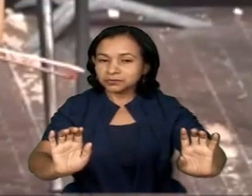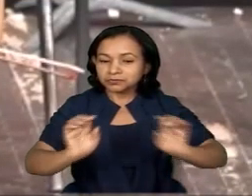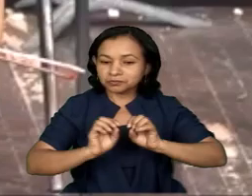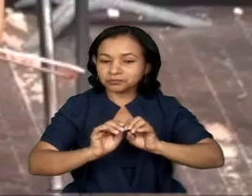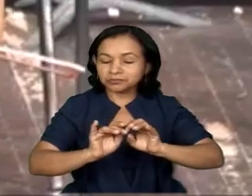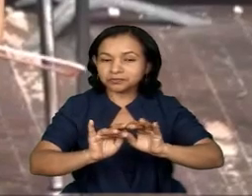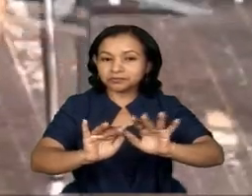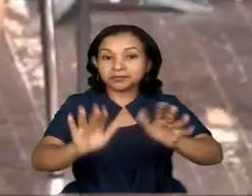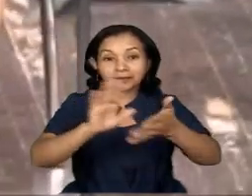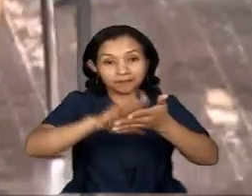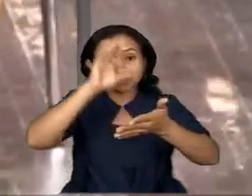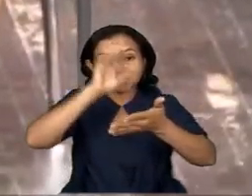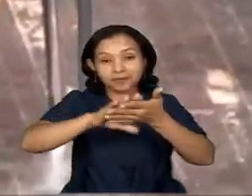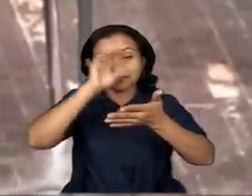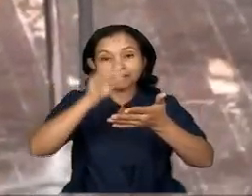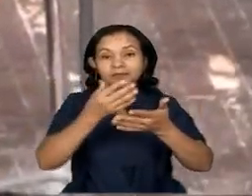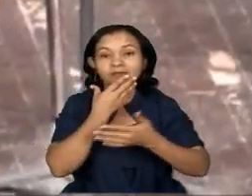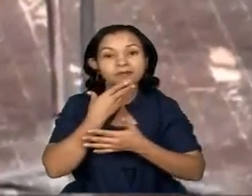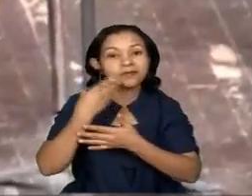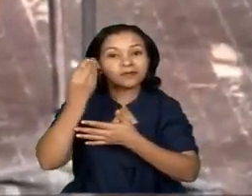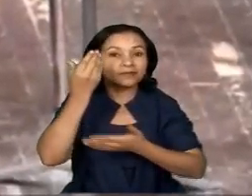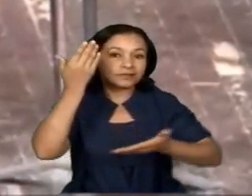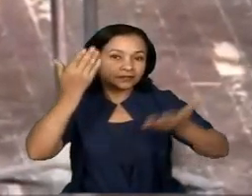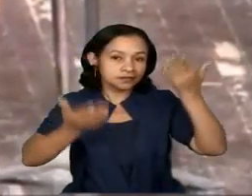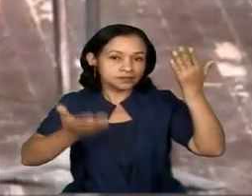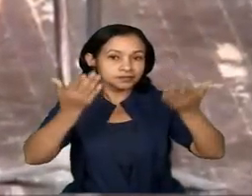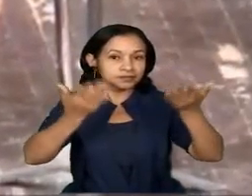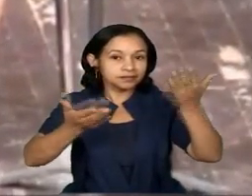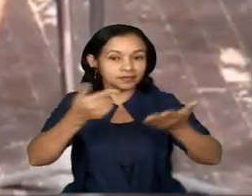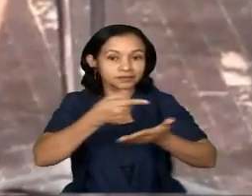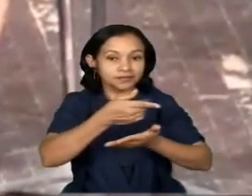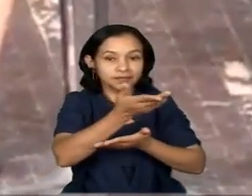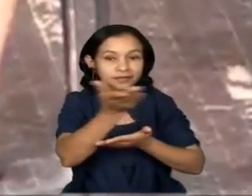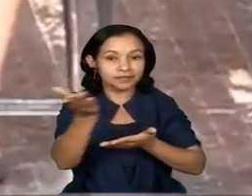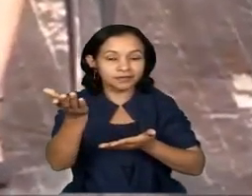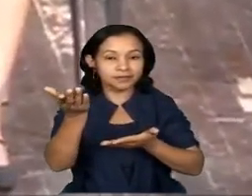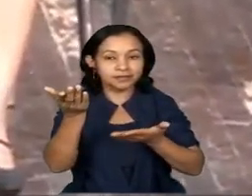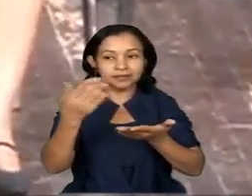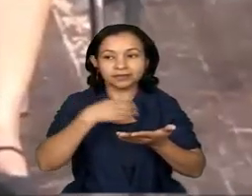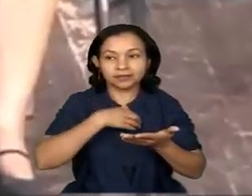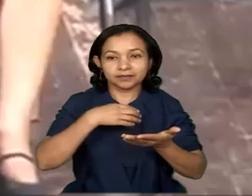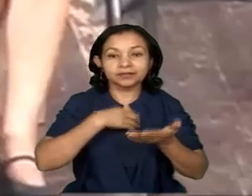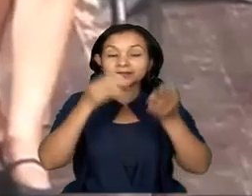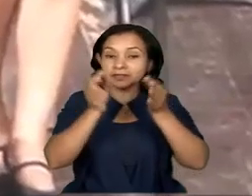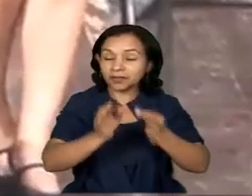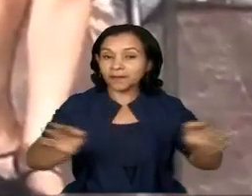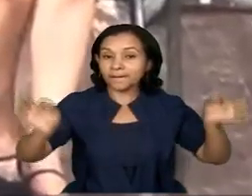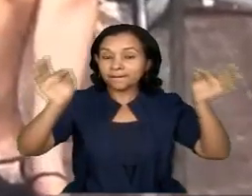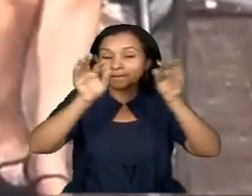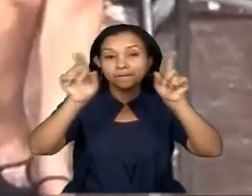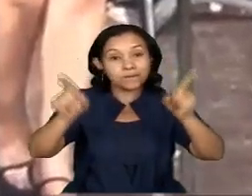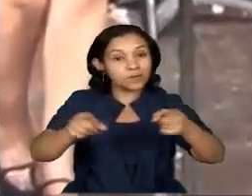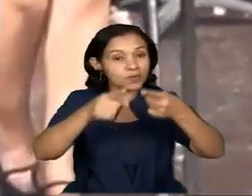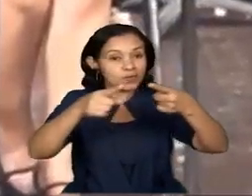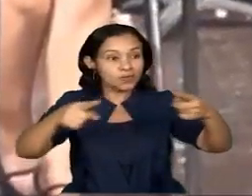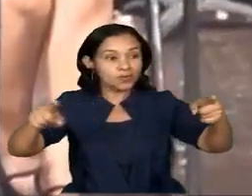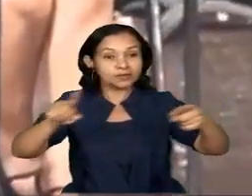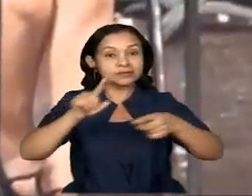próximos años varios de estos jóvenes seguramente van a ser cumpliendo importantes músicos. 4 años